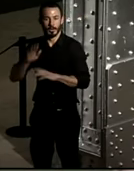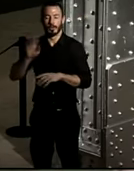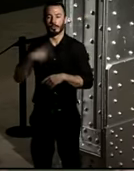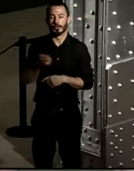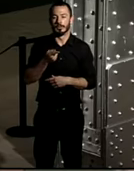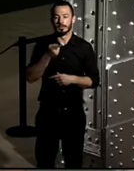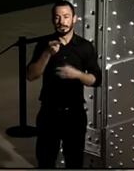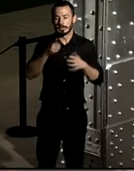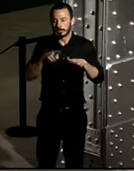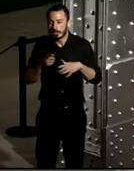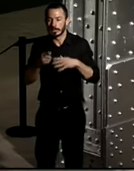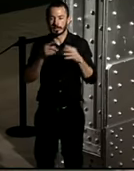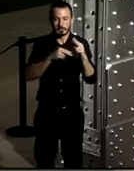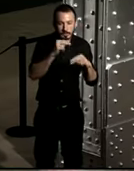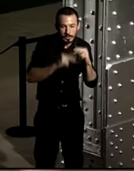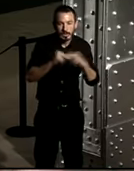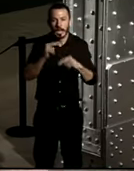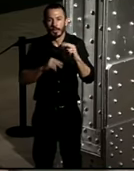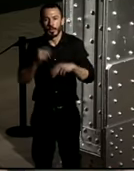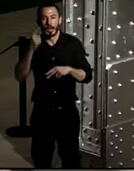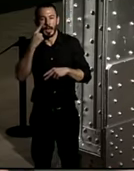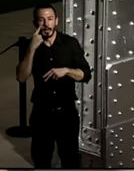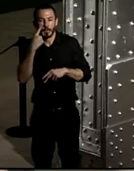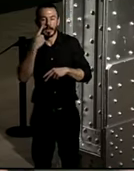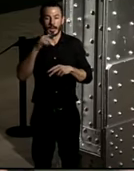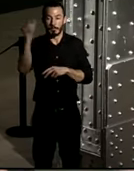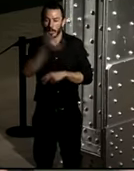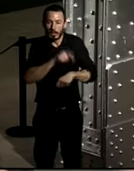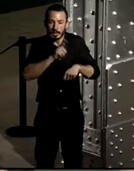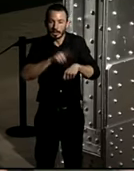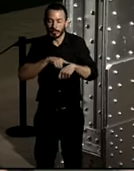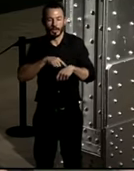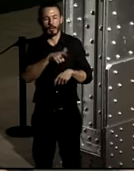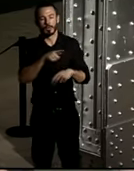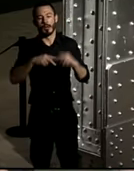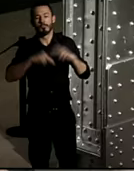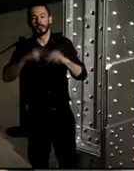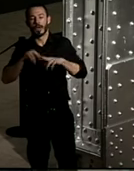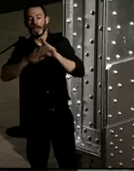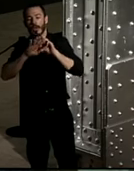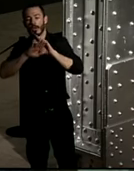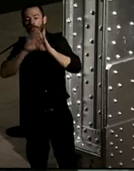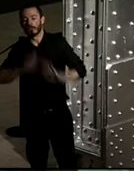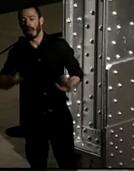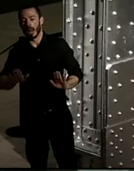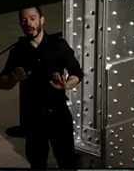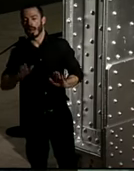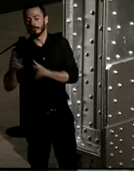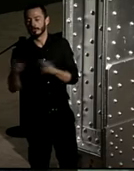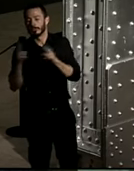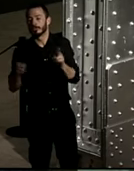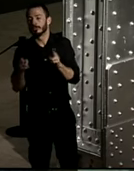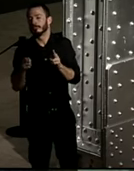montando más, intentando buscar el tempo de la película. ¿Cuánto le has quitado al montaje final de tu película? Venga, dilo tú, ya que nadie quiere decirlo. Le